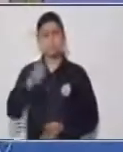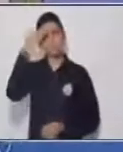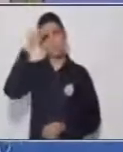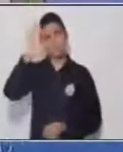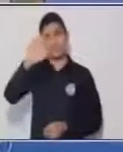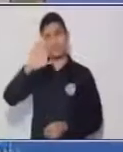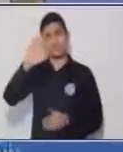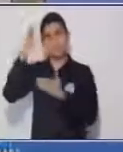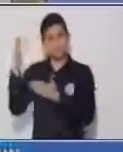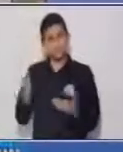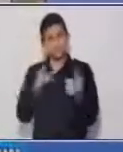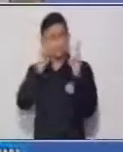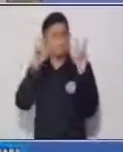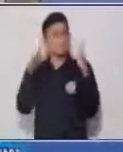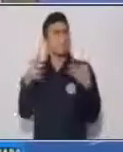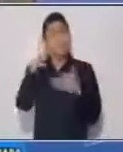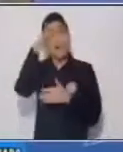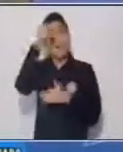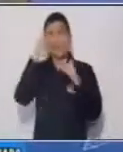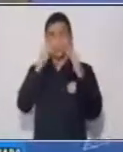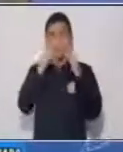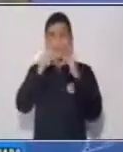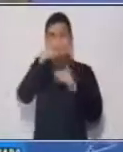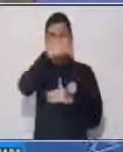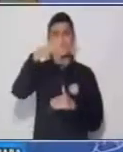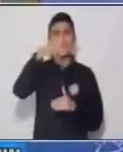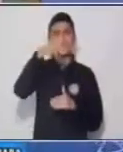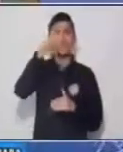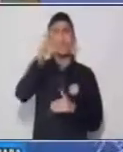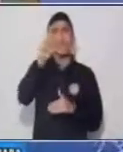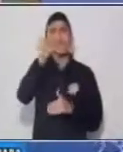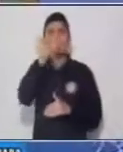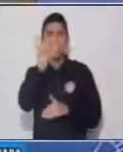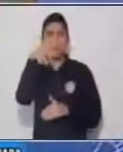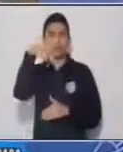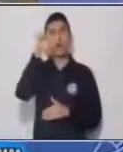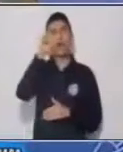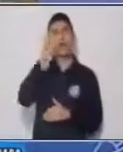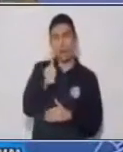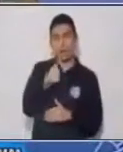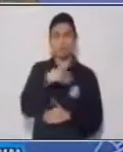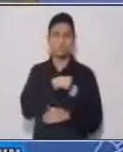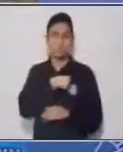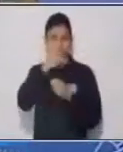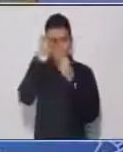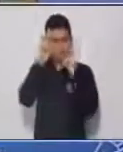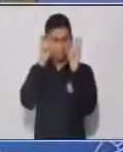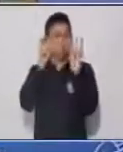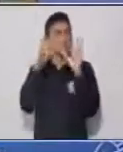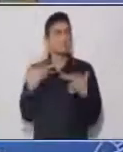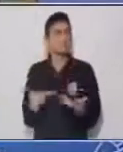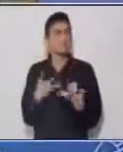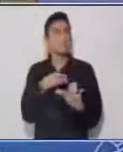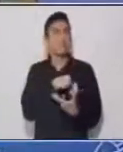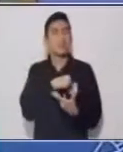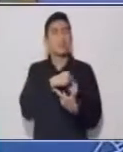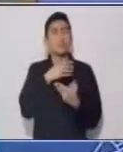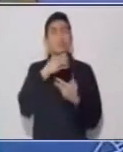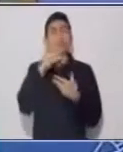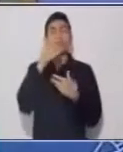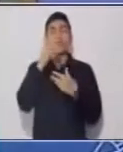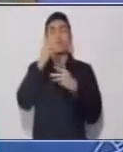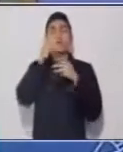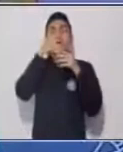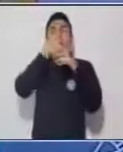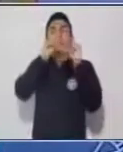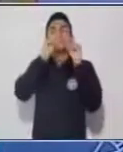Bienvenido a este espacio educativo Aprendo en Casa. Soy Edinova y en esta oportunidad desarrollaremos el tema